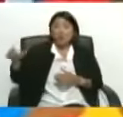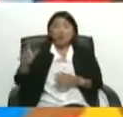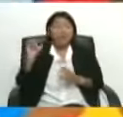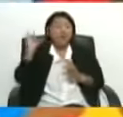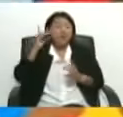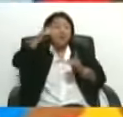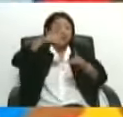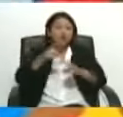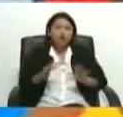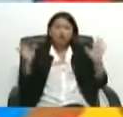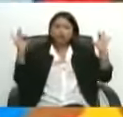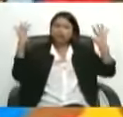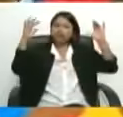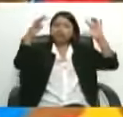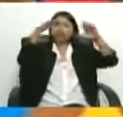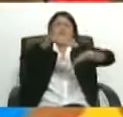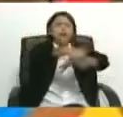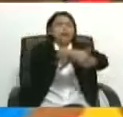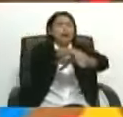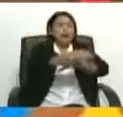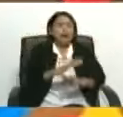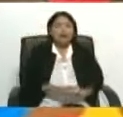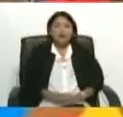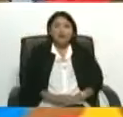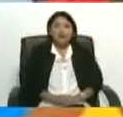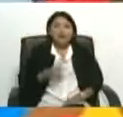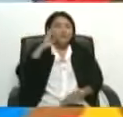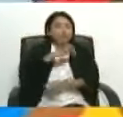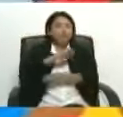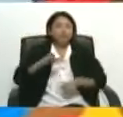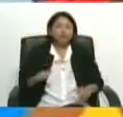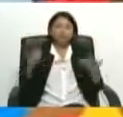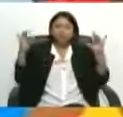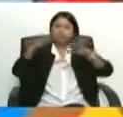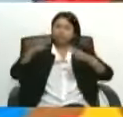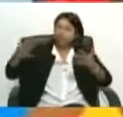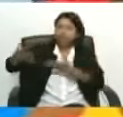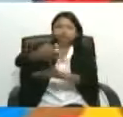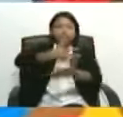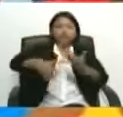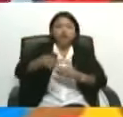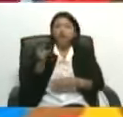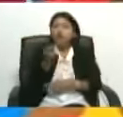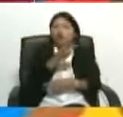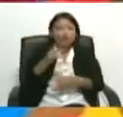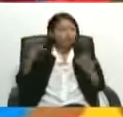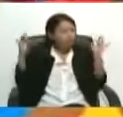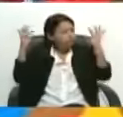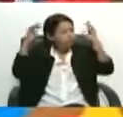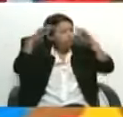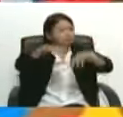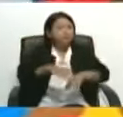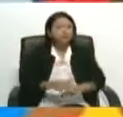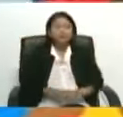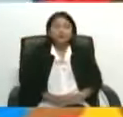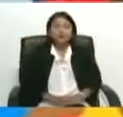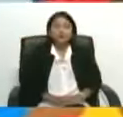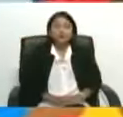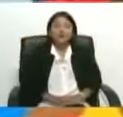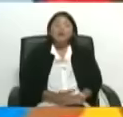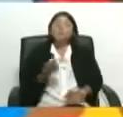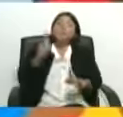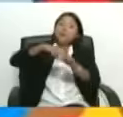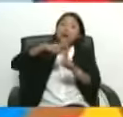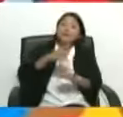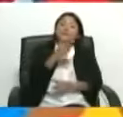pueblo salió solo, la Fuerza Armada salió sola y se encontraron el pueblo y la Fuerza Armada. Pero les voy a decir algo,